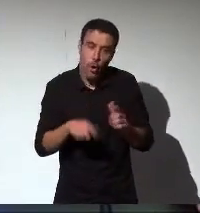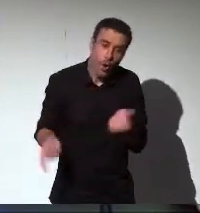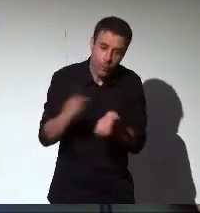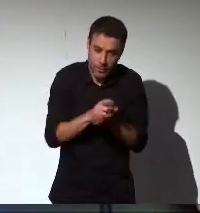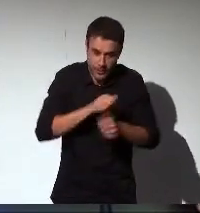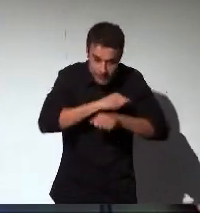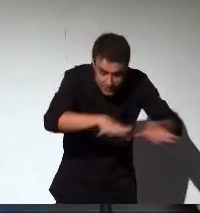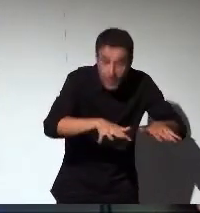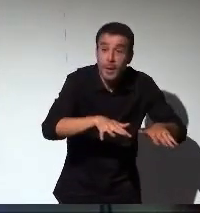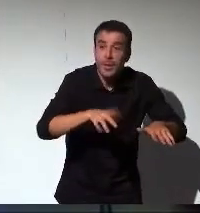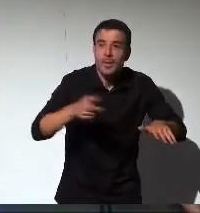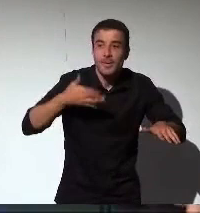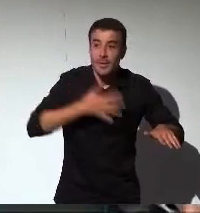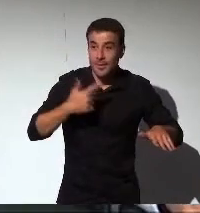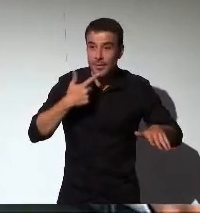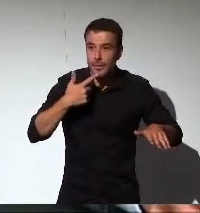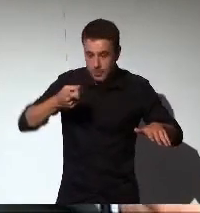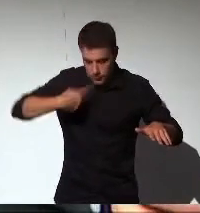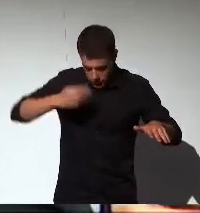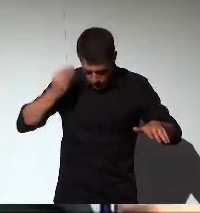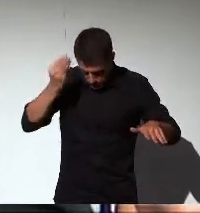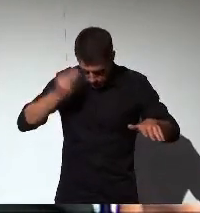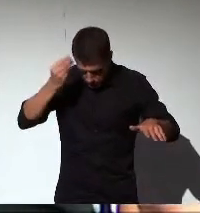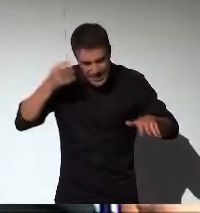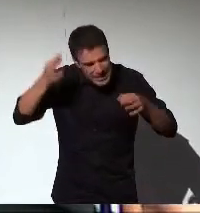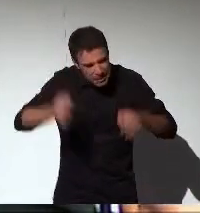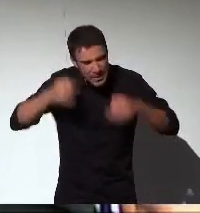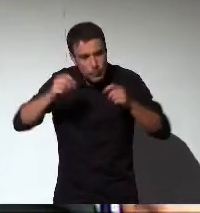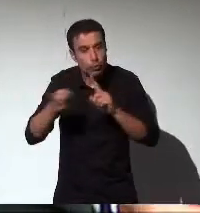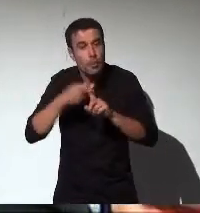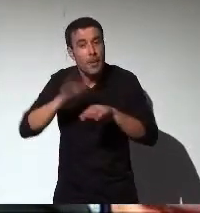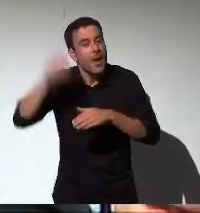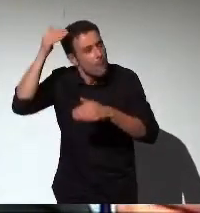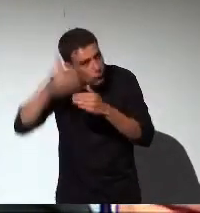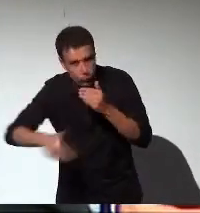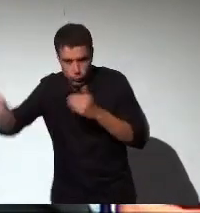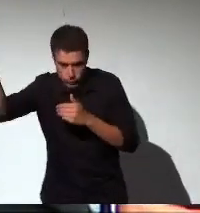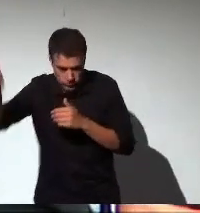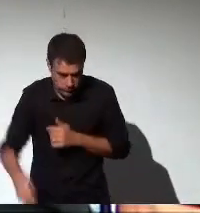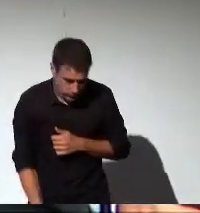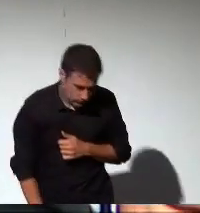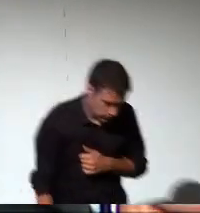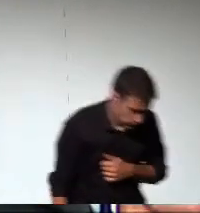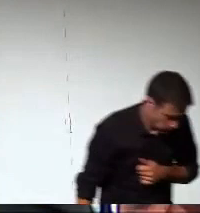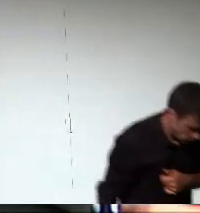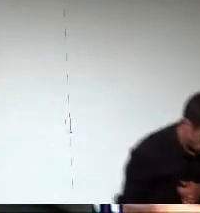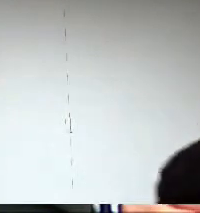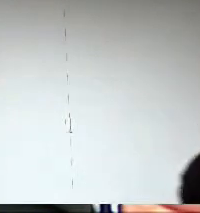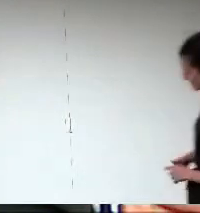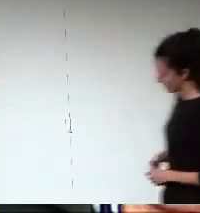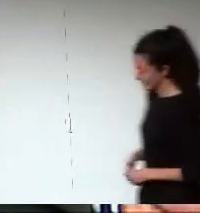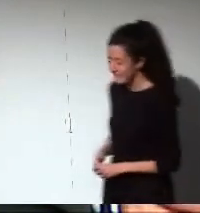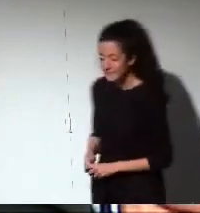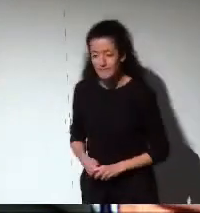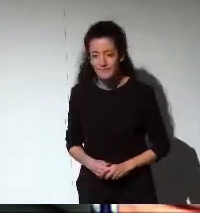significa pensar en clave de próximas generaciones. Cuando en Canarias decimos que tenemos